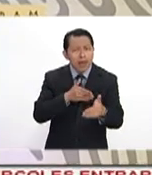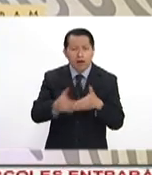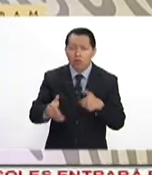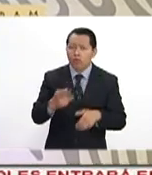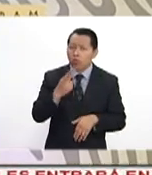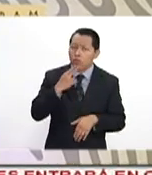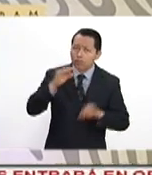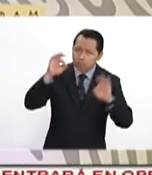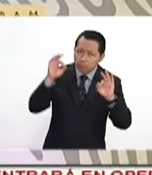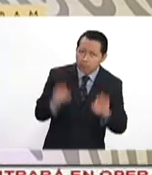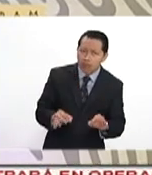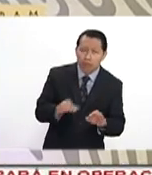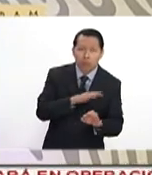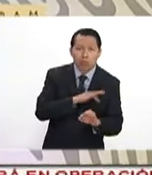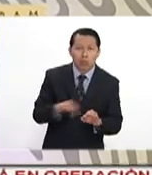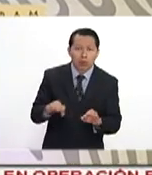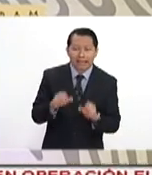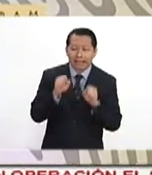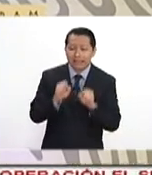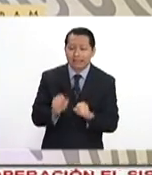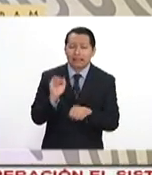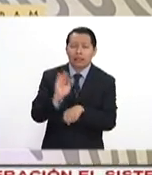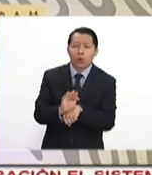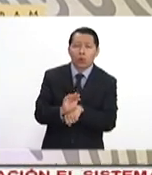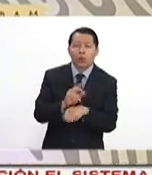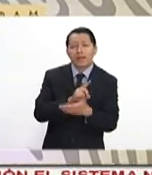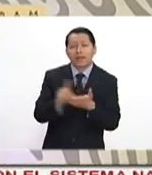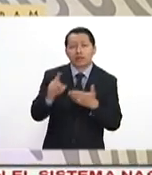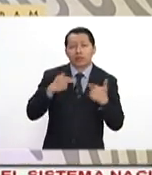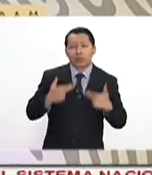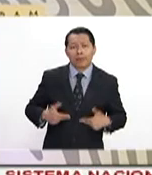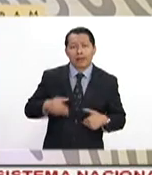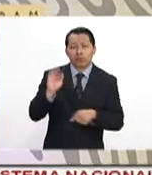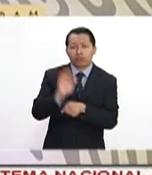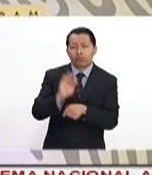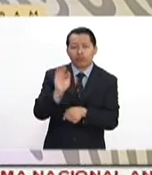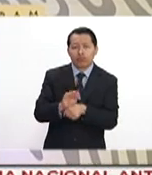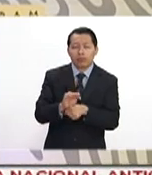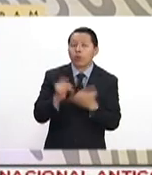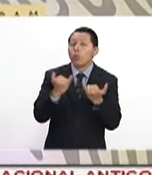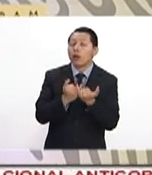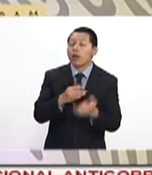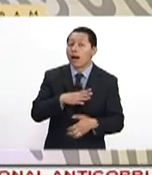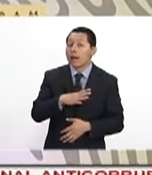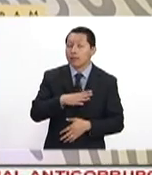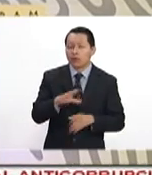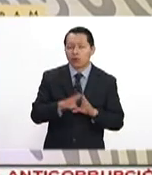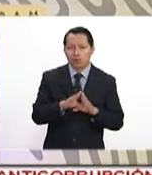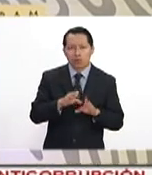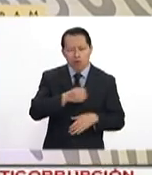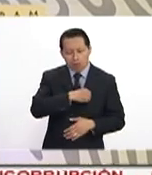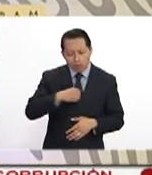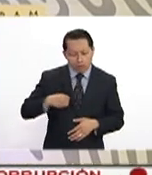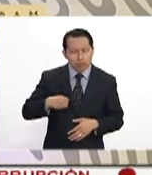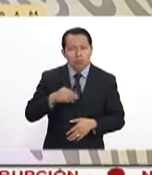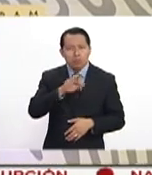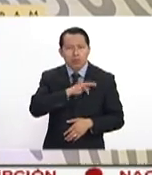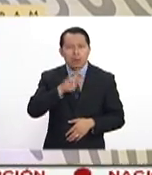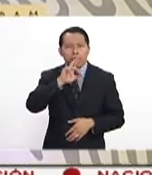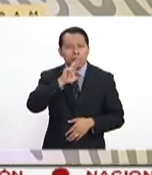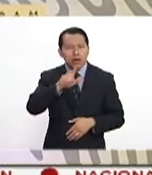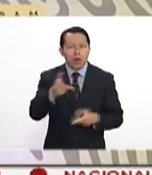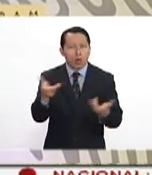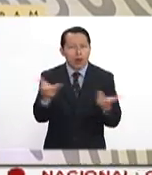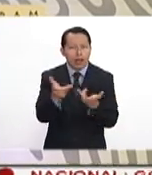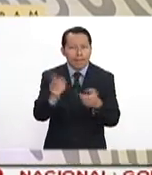funcional que garantice y respete derechos humanos, que lleve intrínseco el compromiso de introducir las mejores